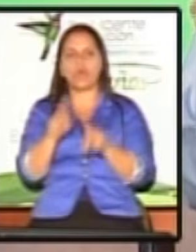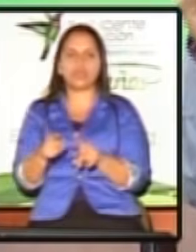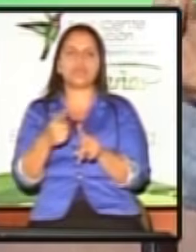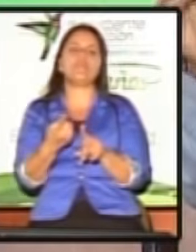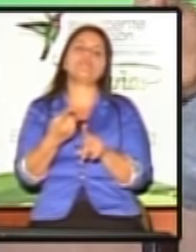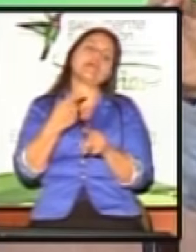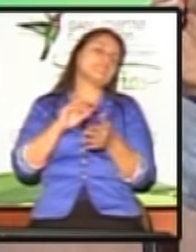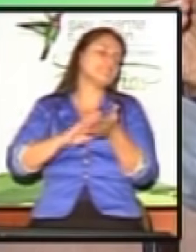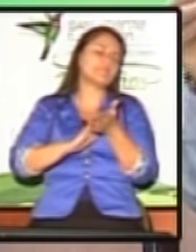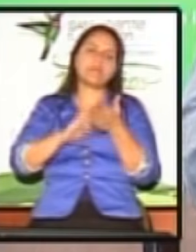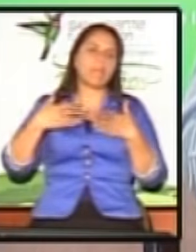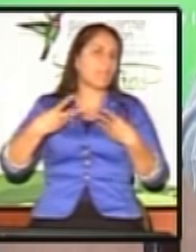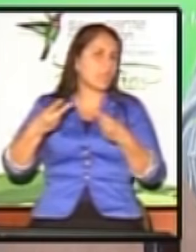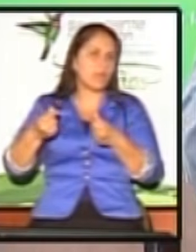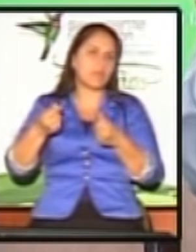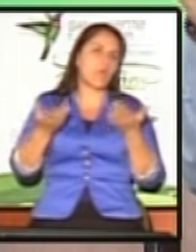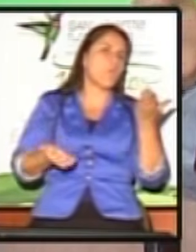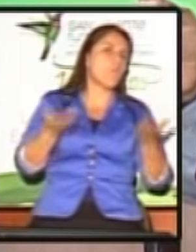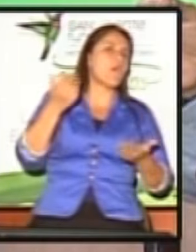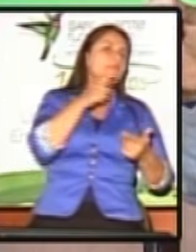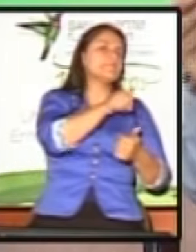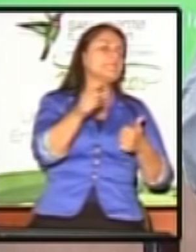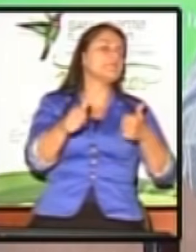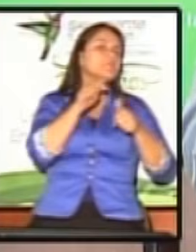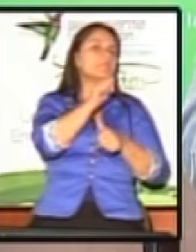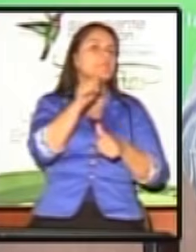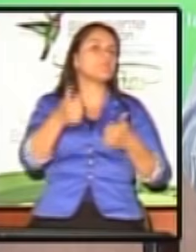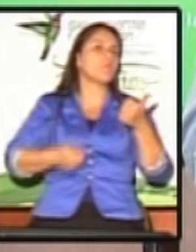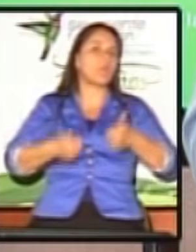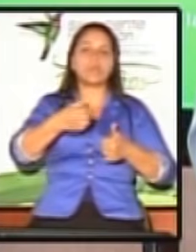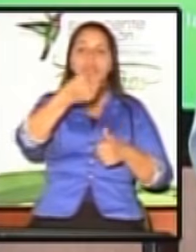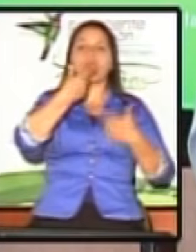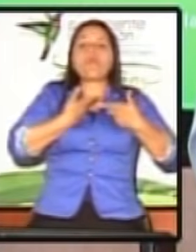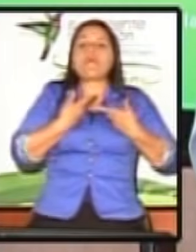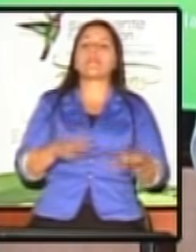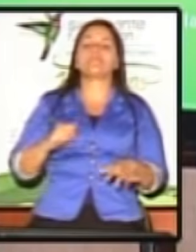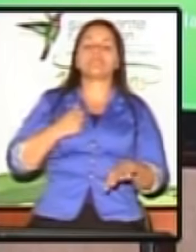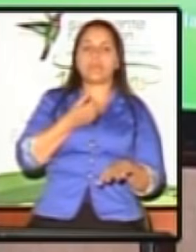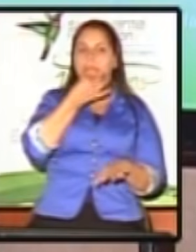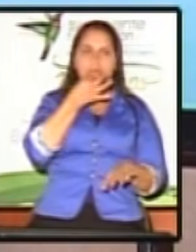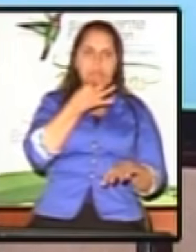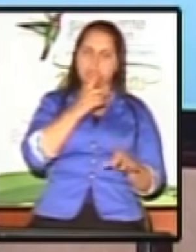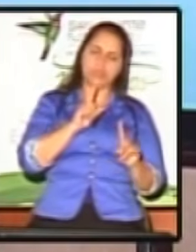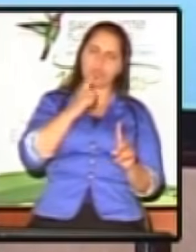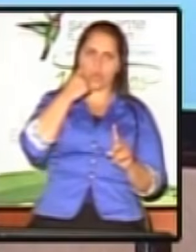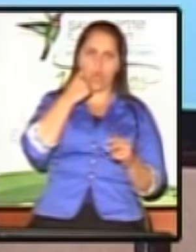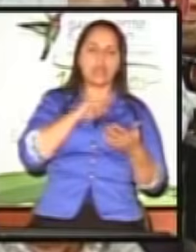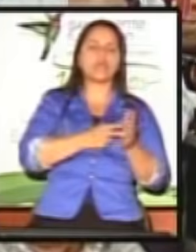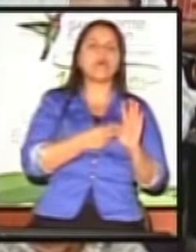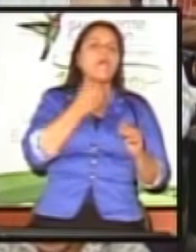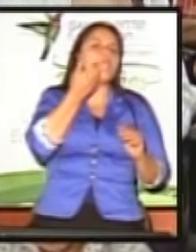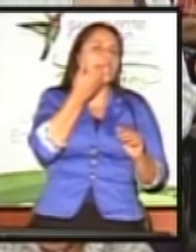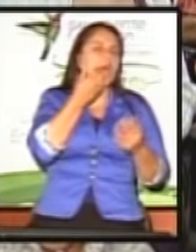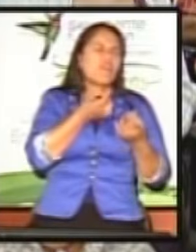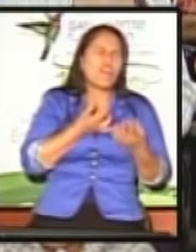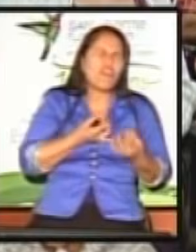del dolor crónico benigno, aunque ningún dolor es benigno, lo llamamos así porque no estamos hablando de enfermedades de rápida progresión